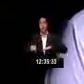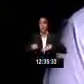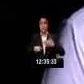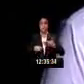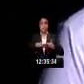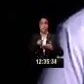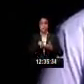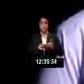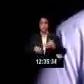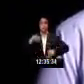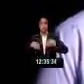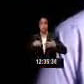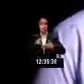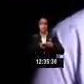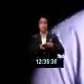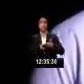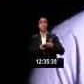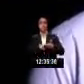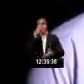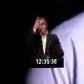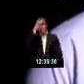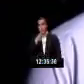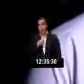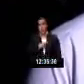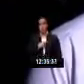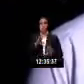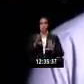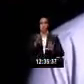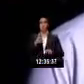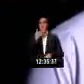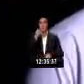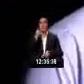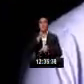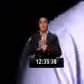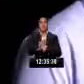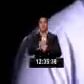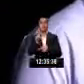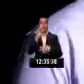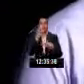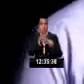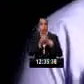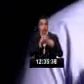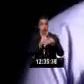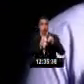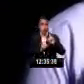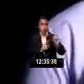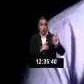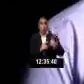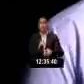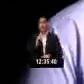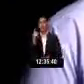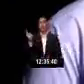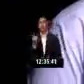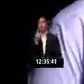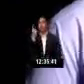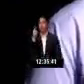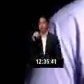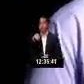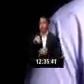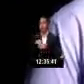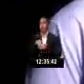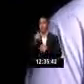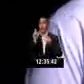el presidente de la corte lo que resolvió fue imponer una medida no privativa de libertad en contra de ninguno, en contra de